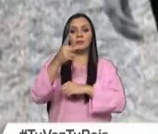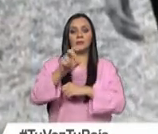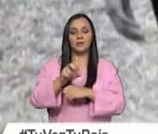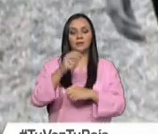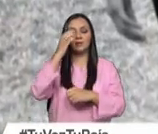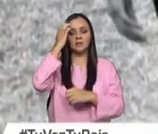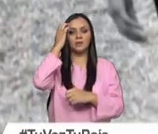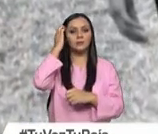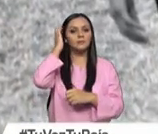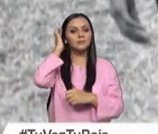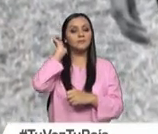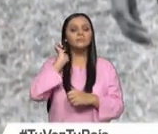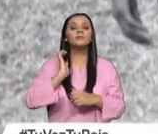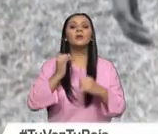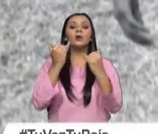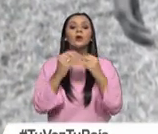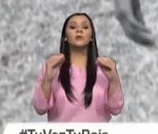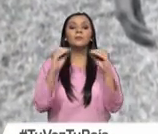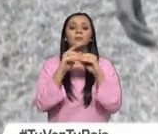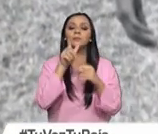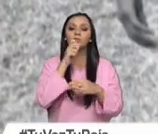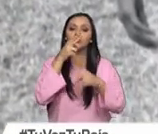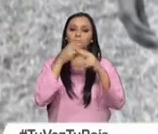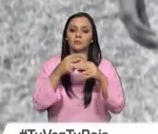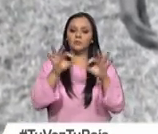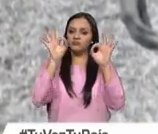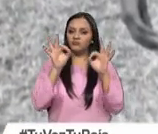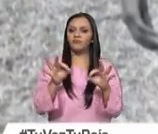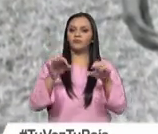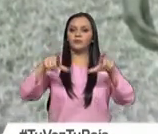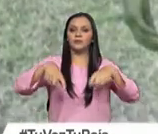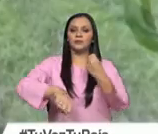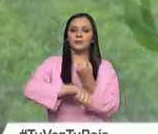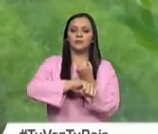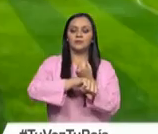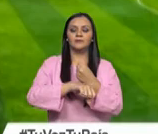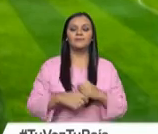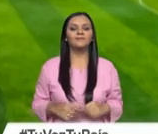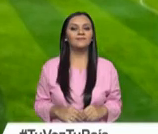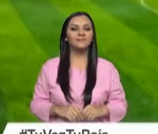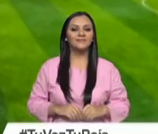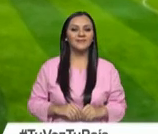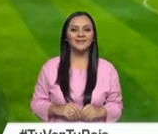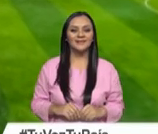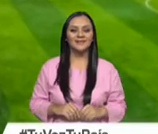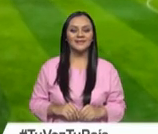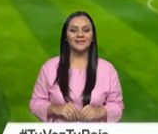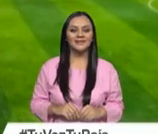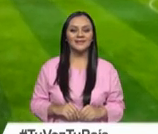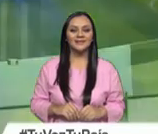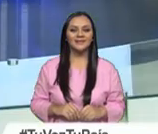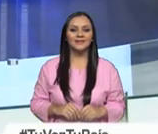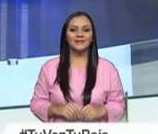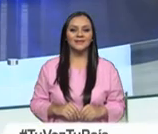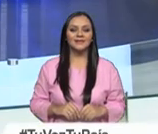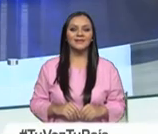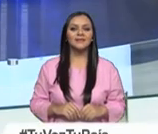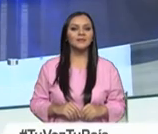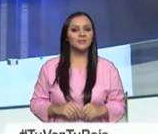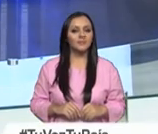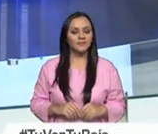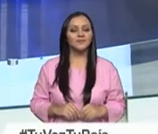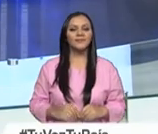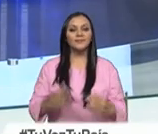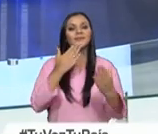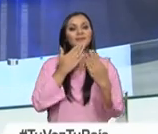Roque Salcedo Vallejo, de quien nace el nombre del estadio. Carolina Díaz, Noticiero Ciudadano.